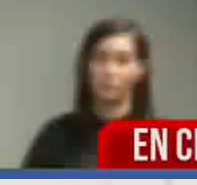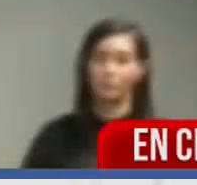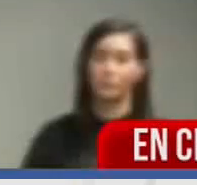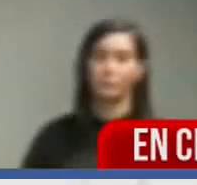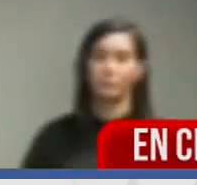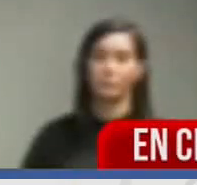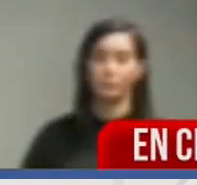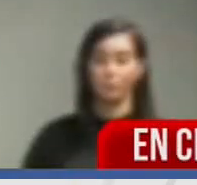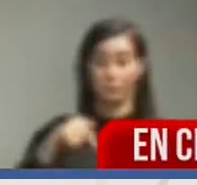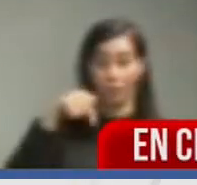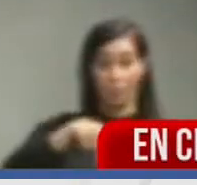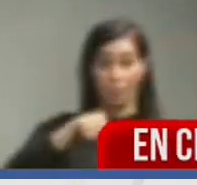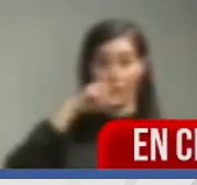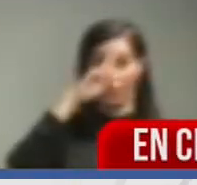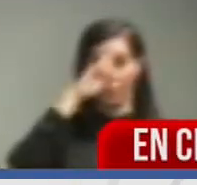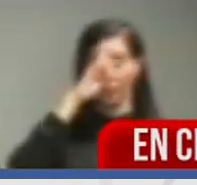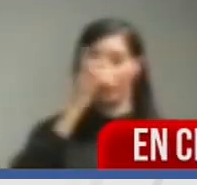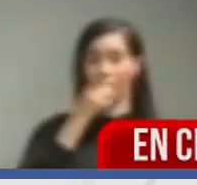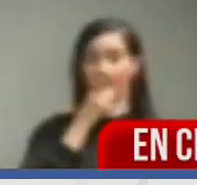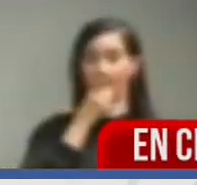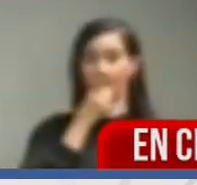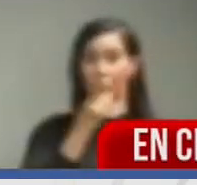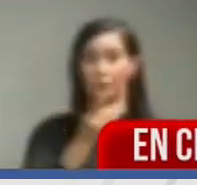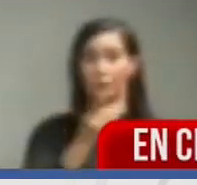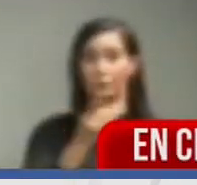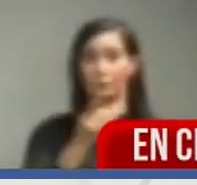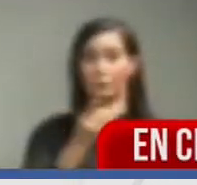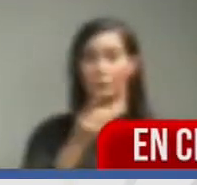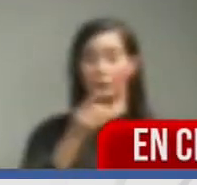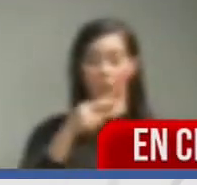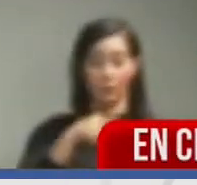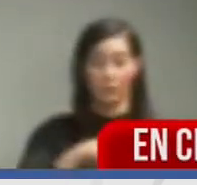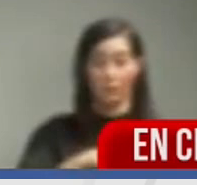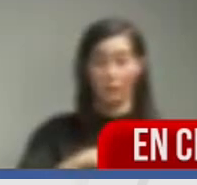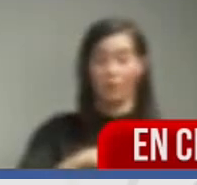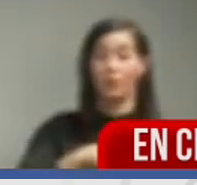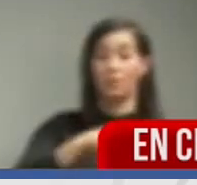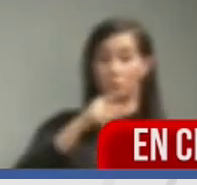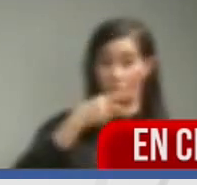En la República Dominicana se han confirmado